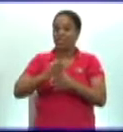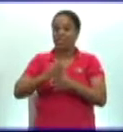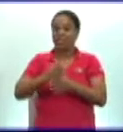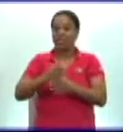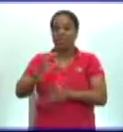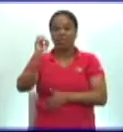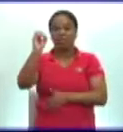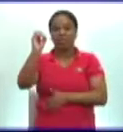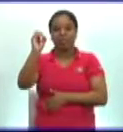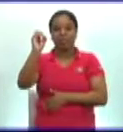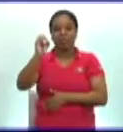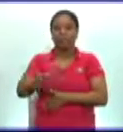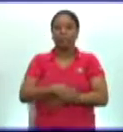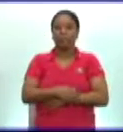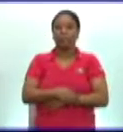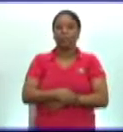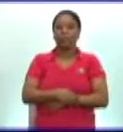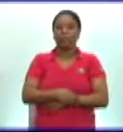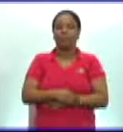0.